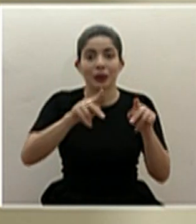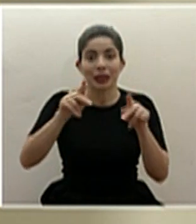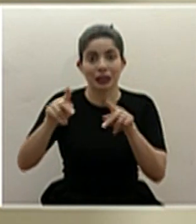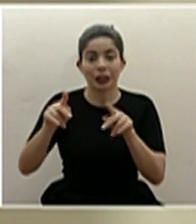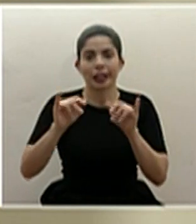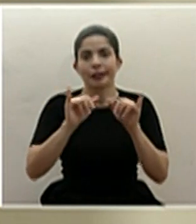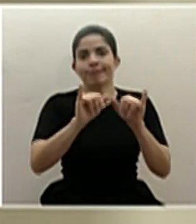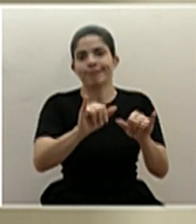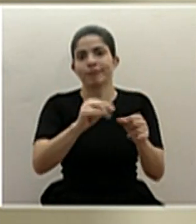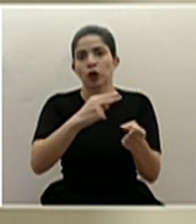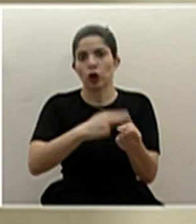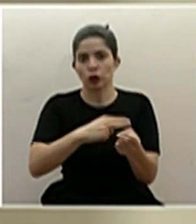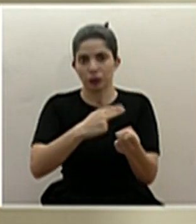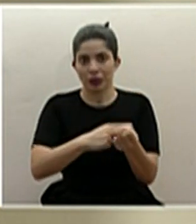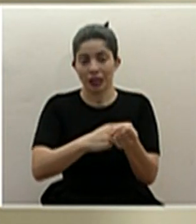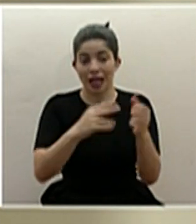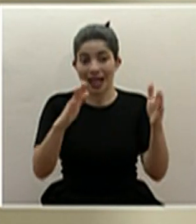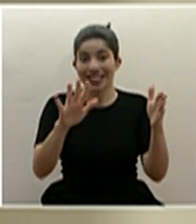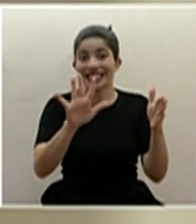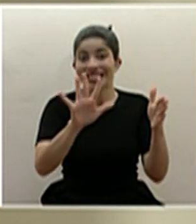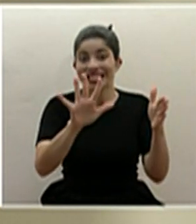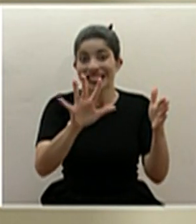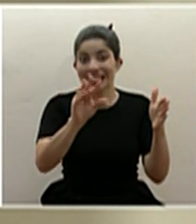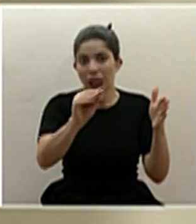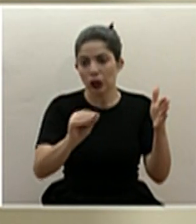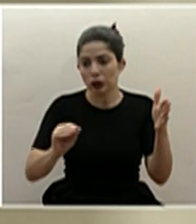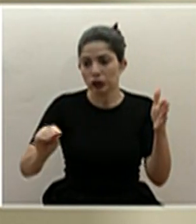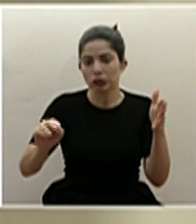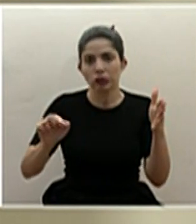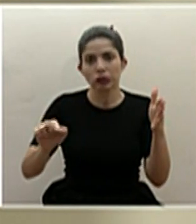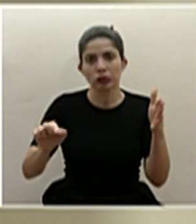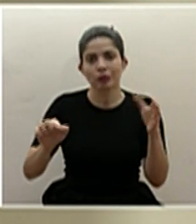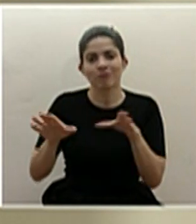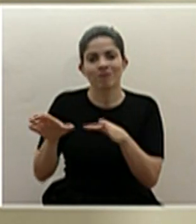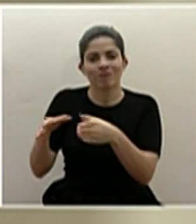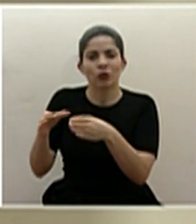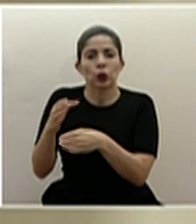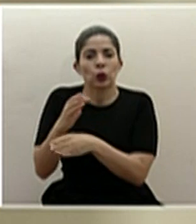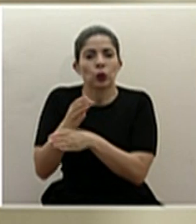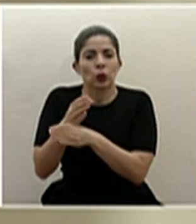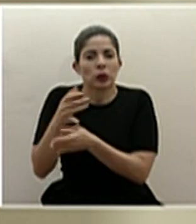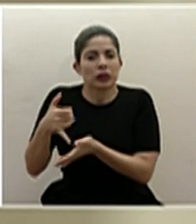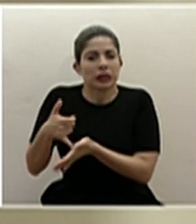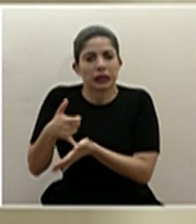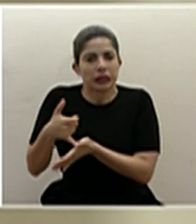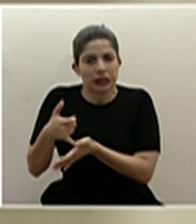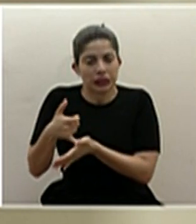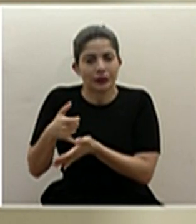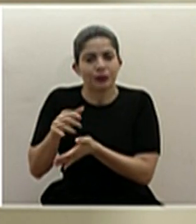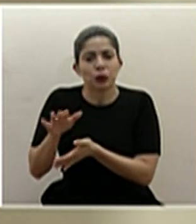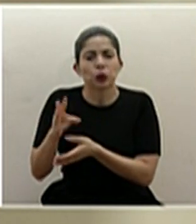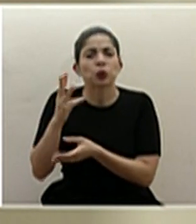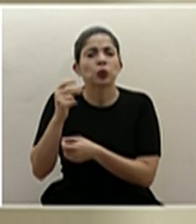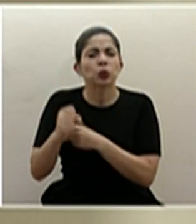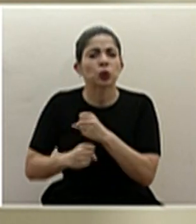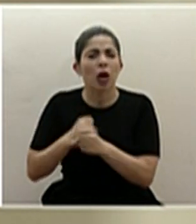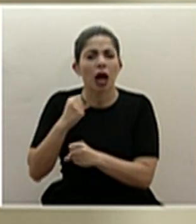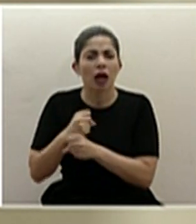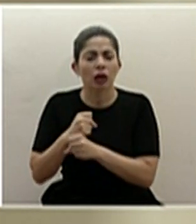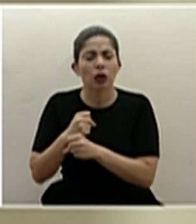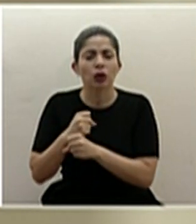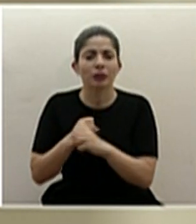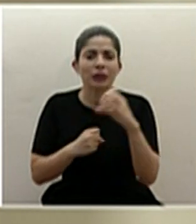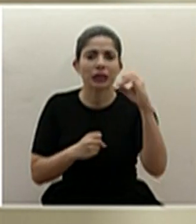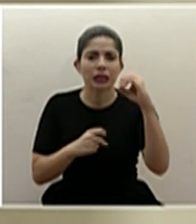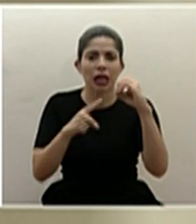encuentran hospitalizadas, 5 de ellas están en una unidad de cuidados intensivos y el rango de edad va desde